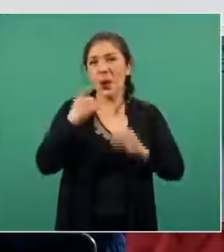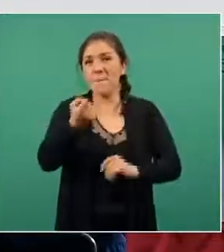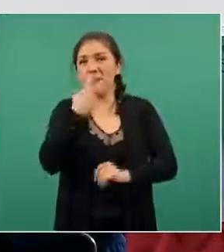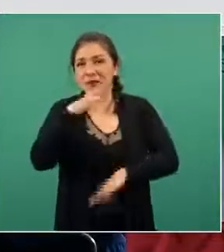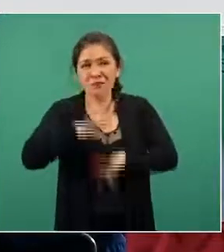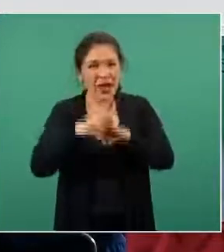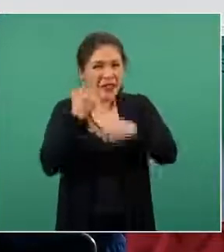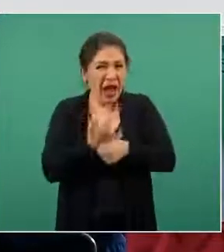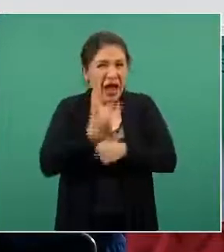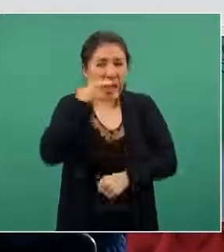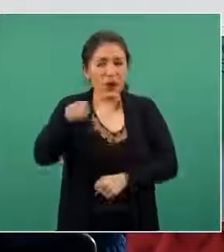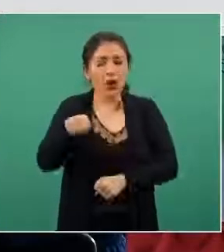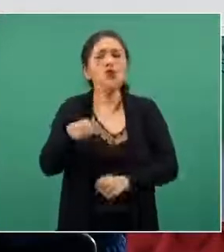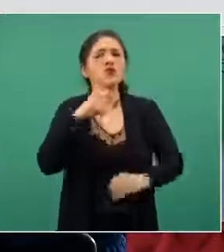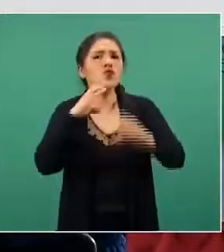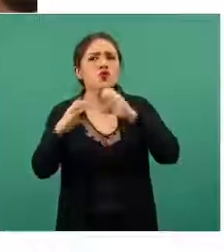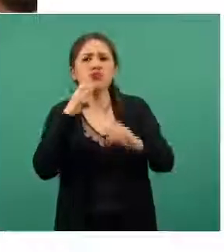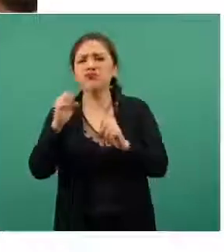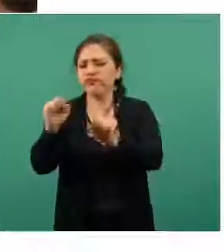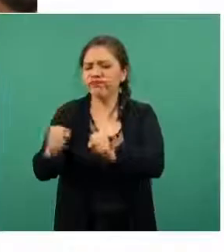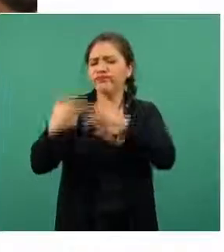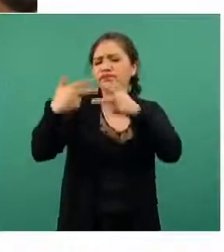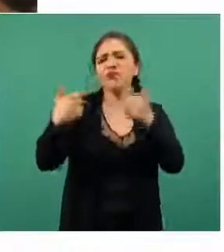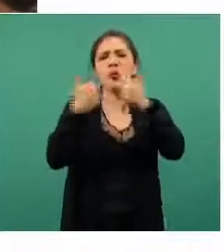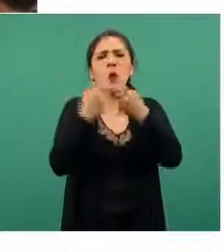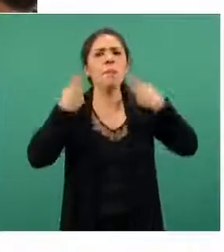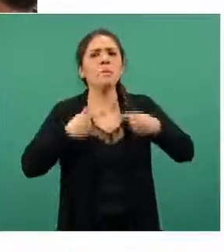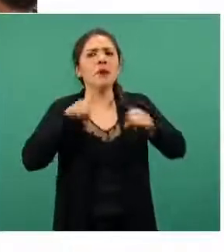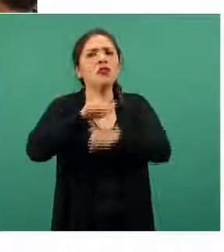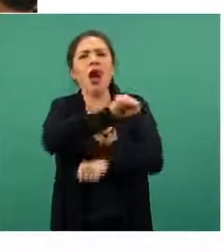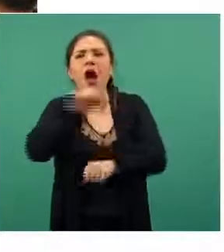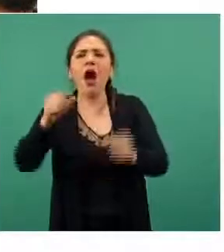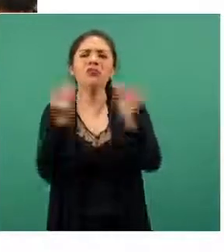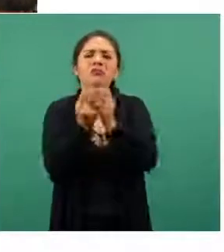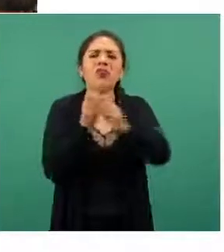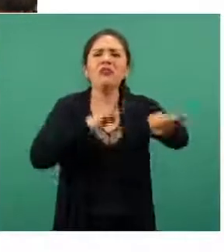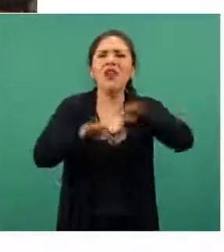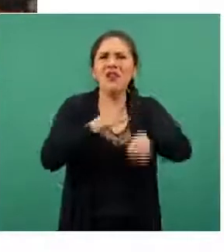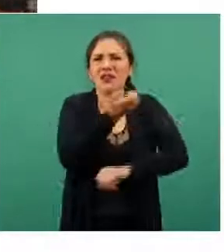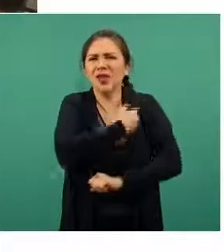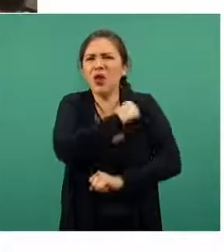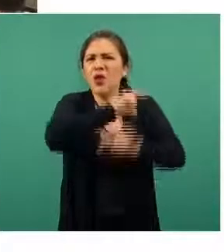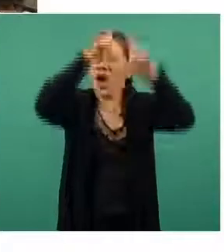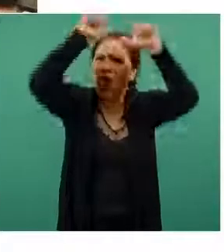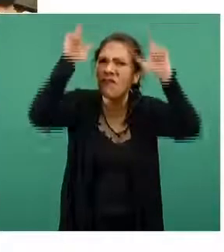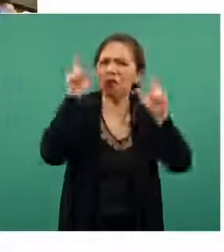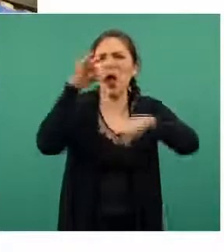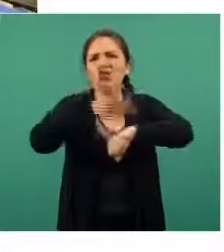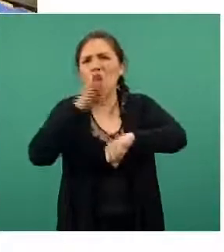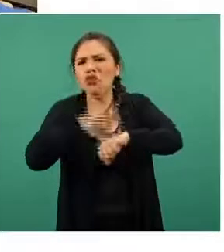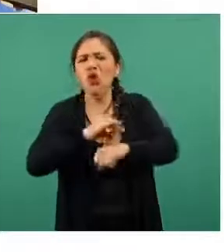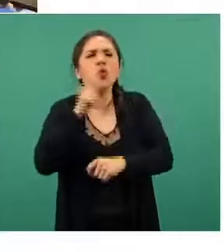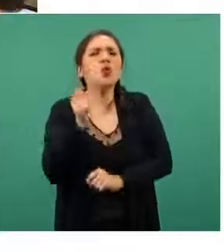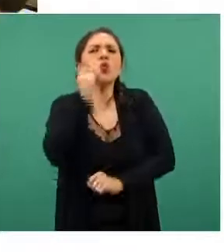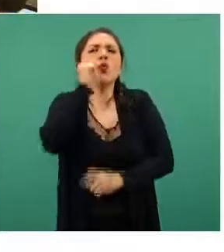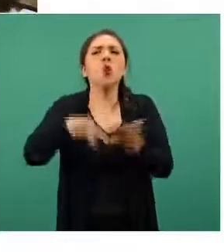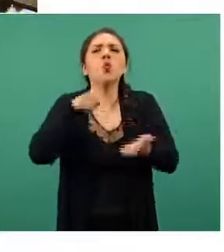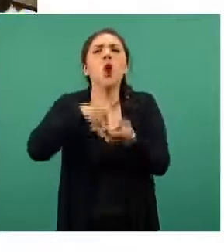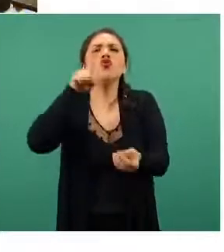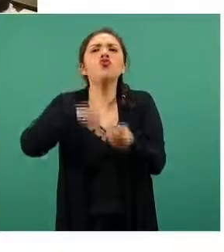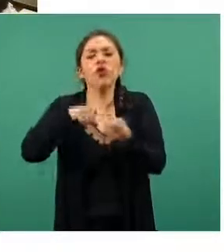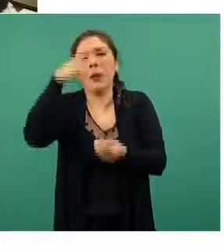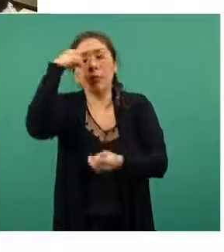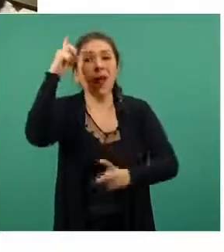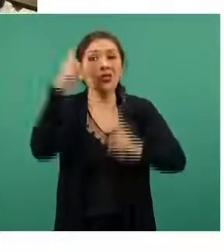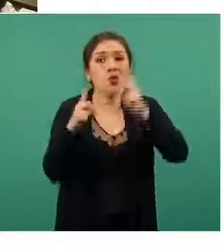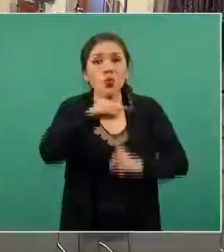pues tiene interacción directa con cualquier personal de salud, médico, enfermera, en cualquier parte del país, resolviendo las dudas prácticas que puedan